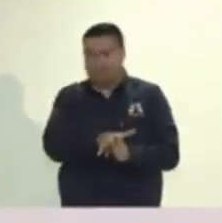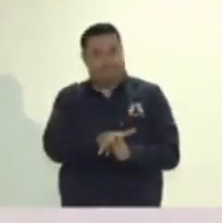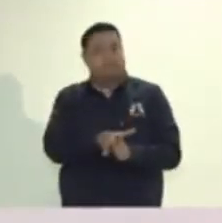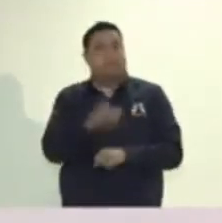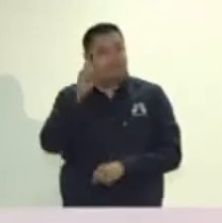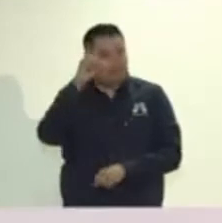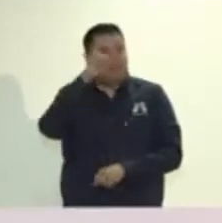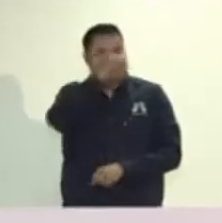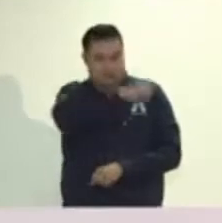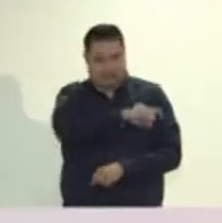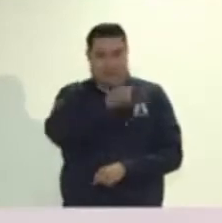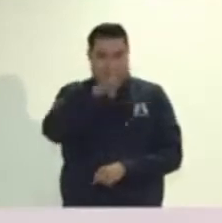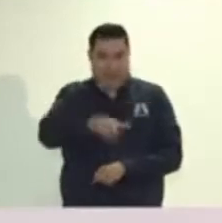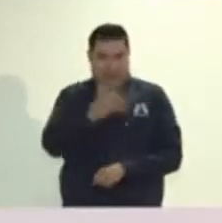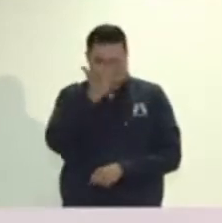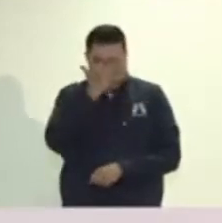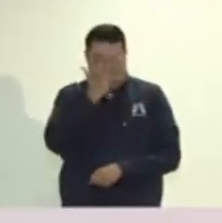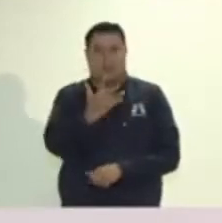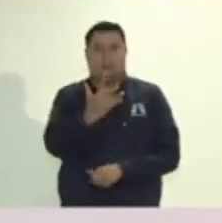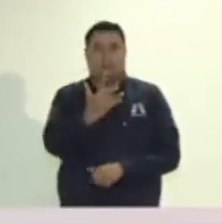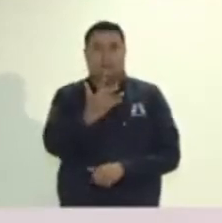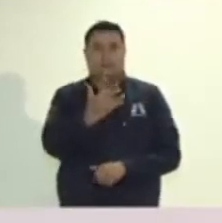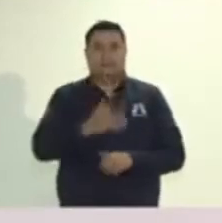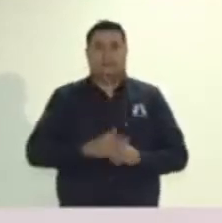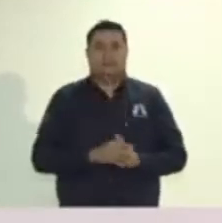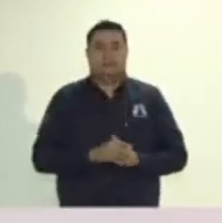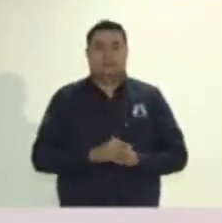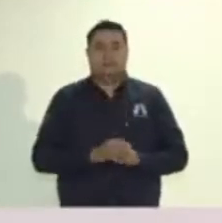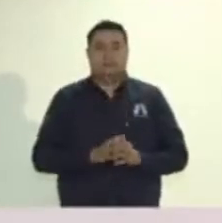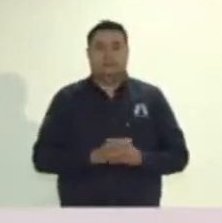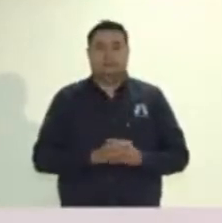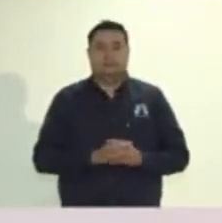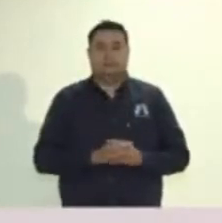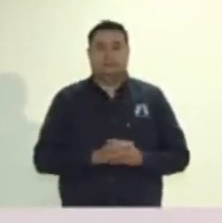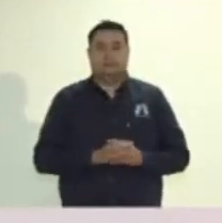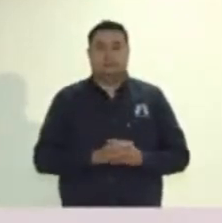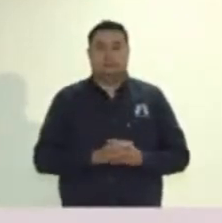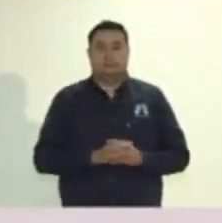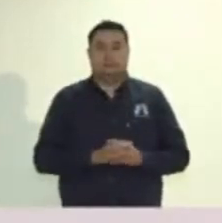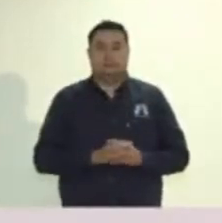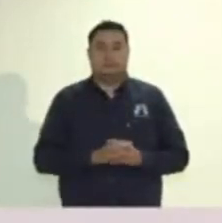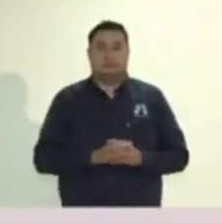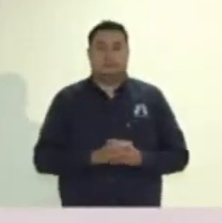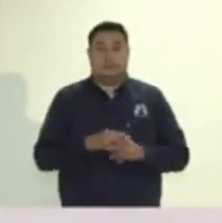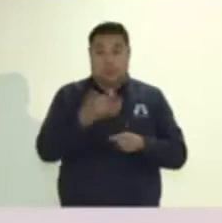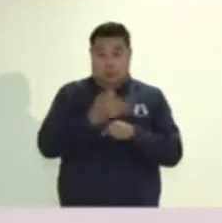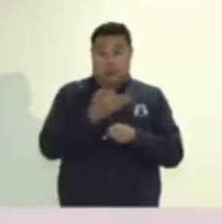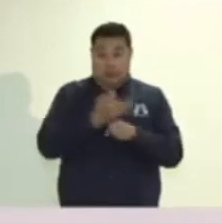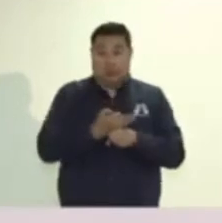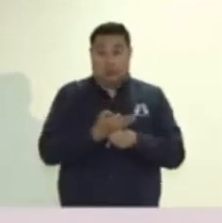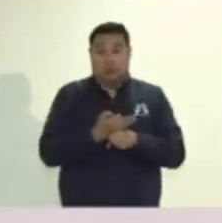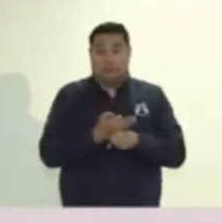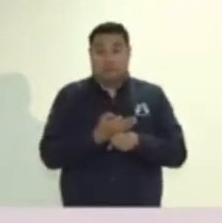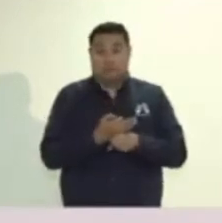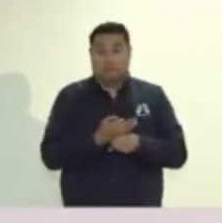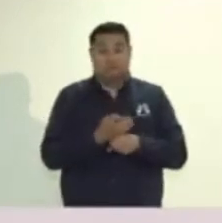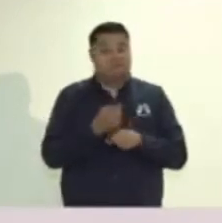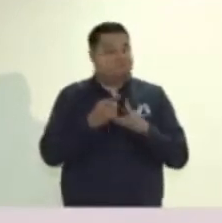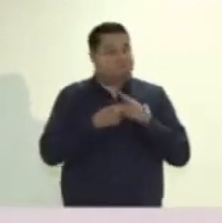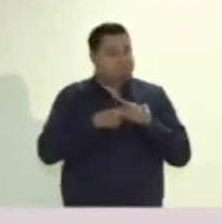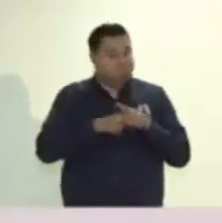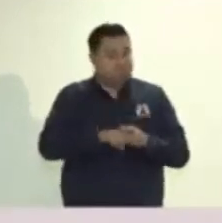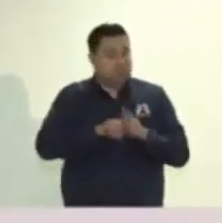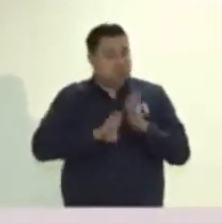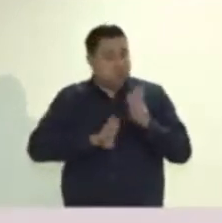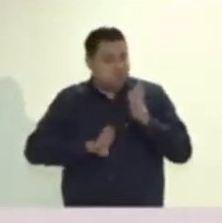Hay que tomarlo con mucha seriedad. En este momento se pueden empezar a potencializar